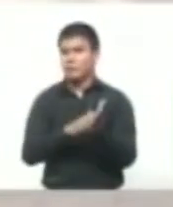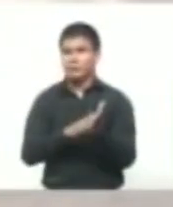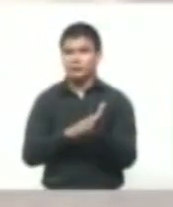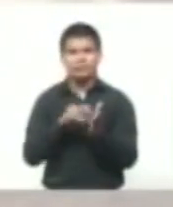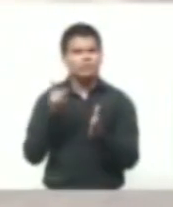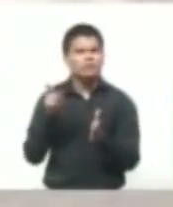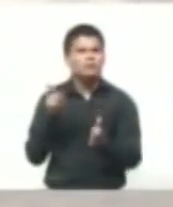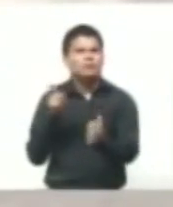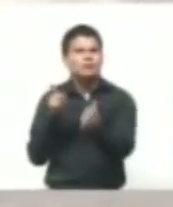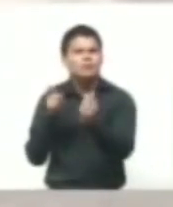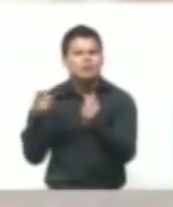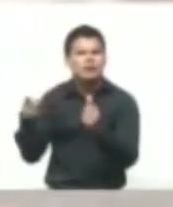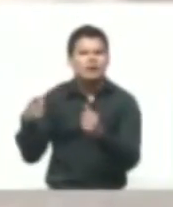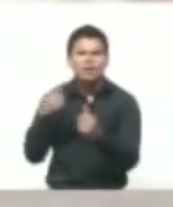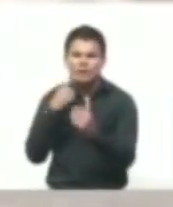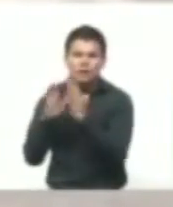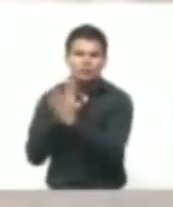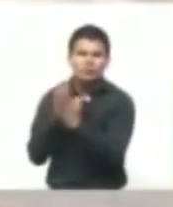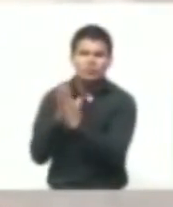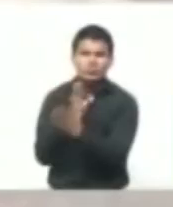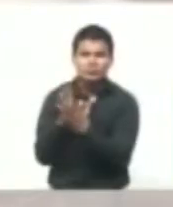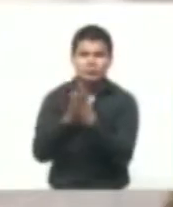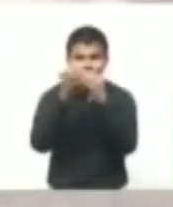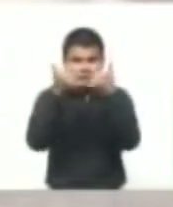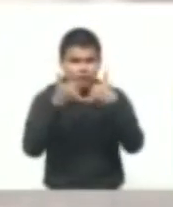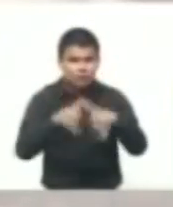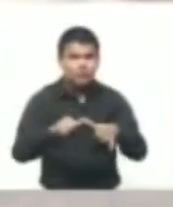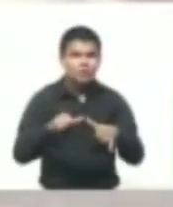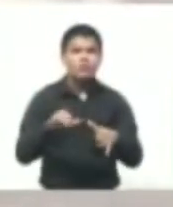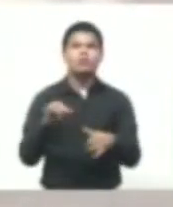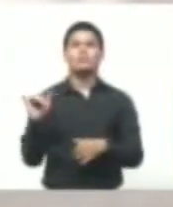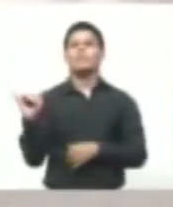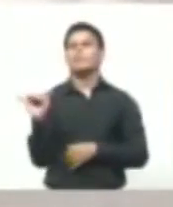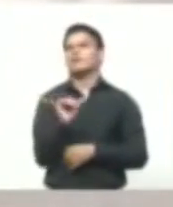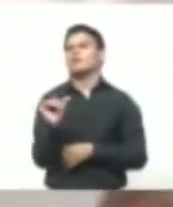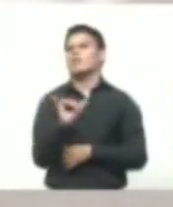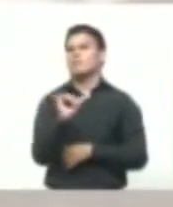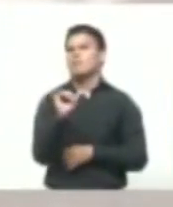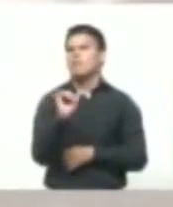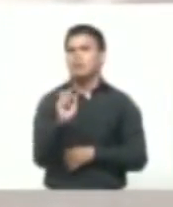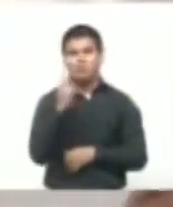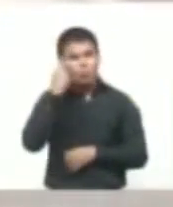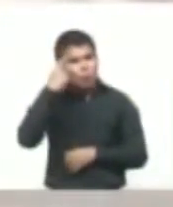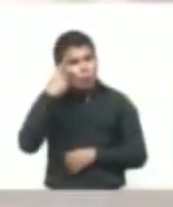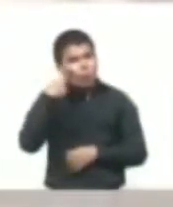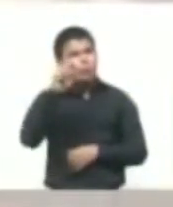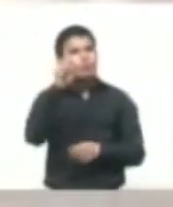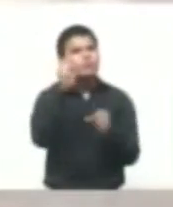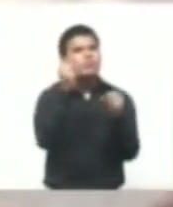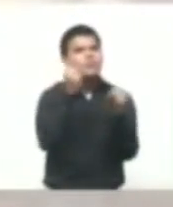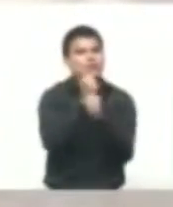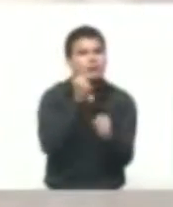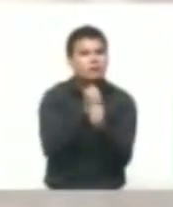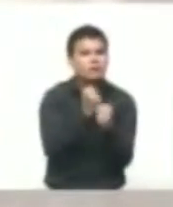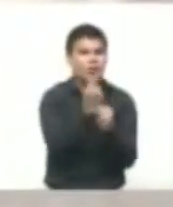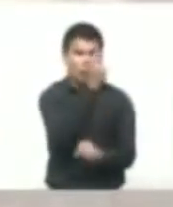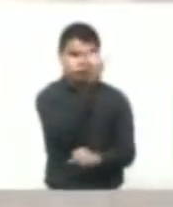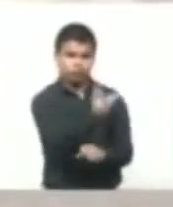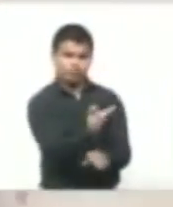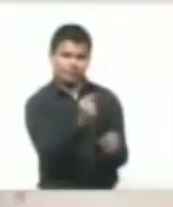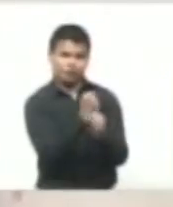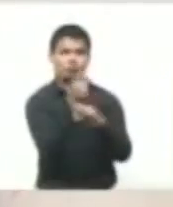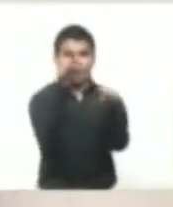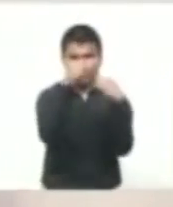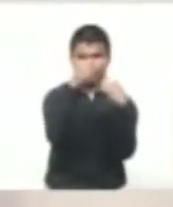Eso quiere decir que finalmente equivale a un día de trabajo de una persona del salario